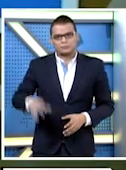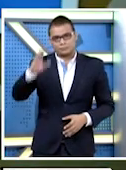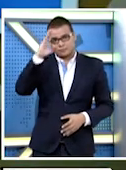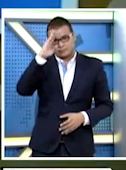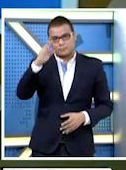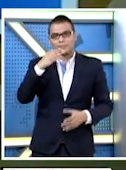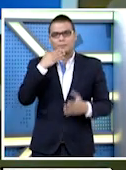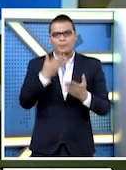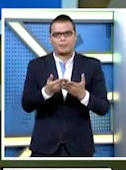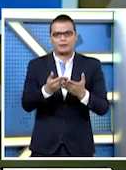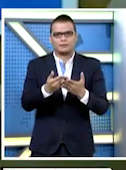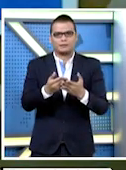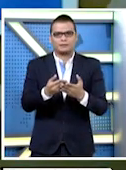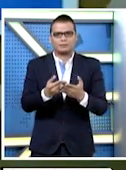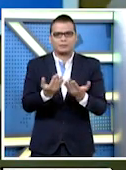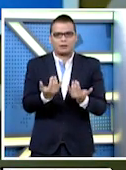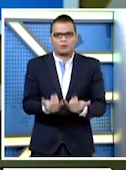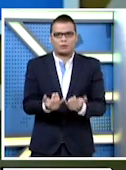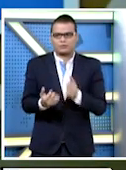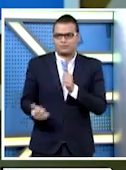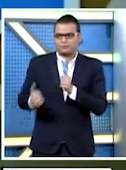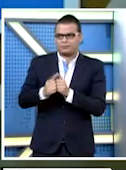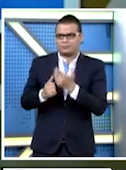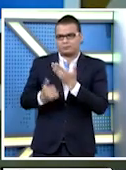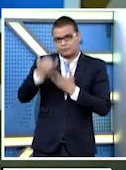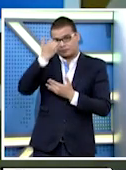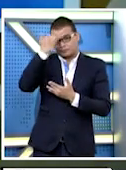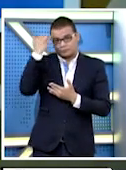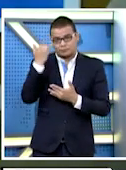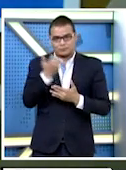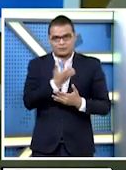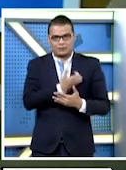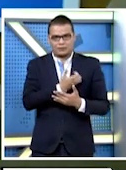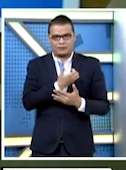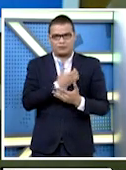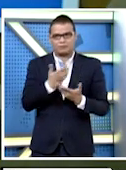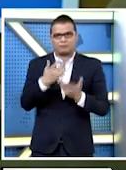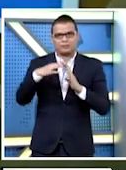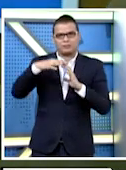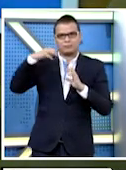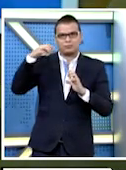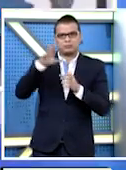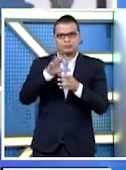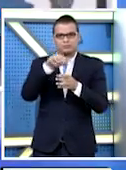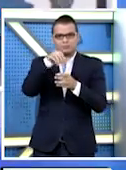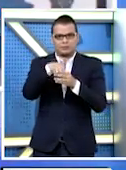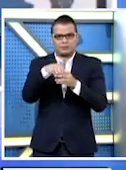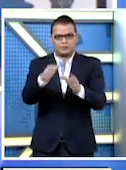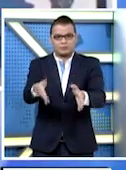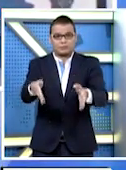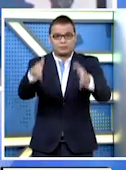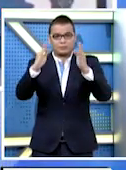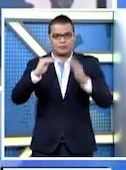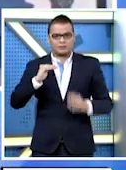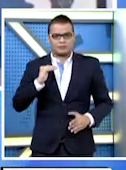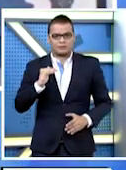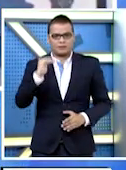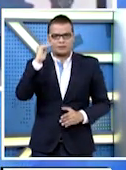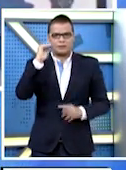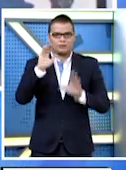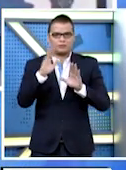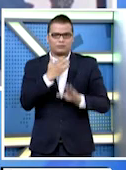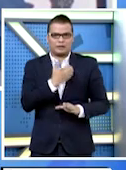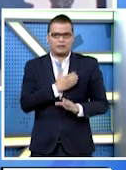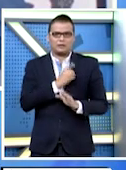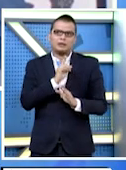Gracias, Catherine. Precisamente estamos aquí con el alcalde vía Skype, quien se encuentra en su despacho y muy amablemente nos va a atender